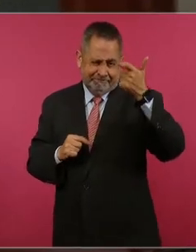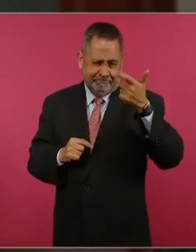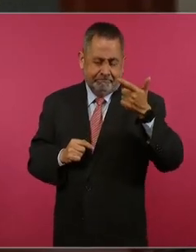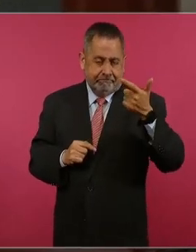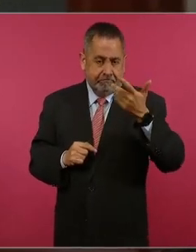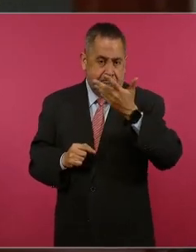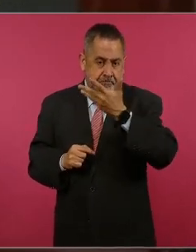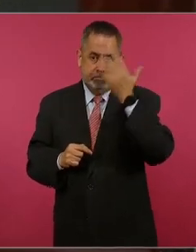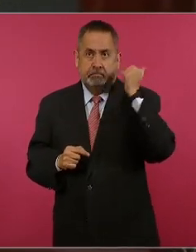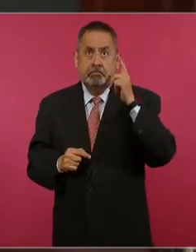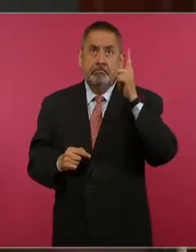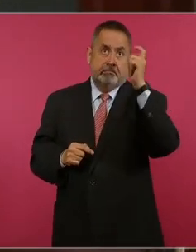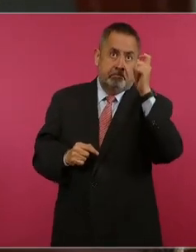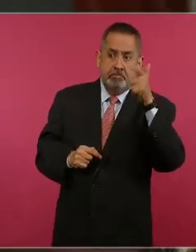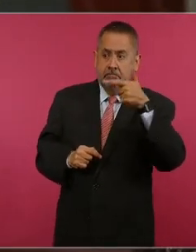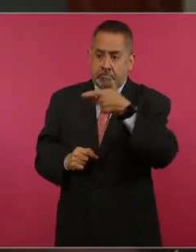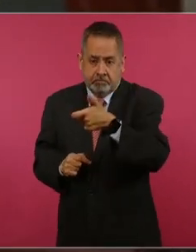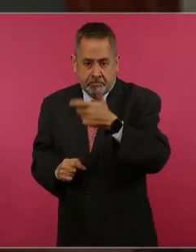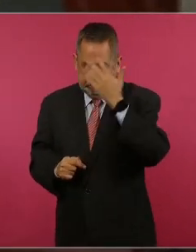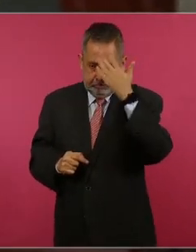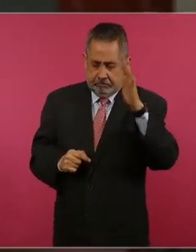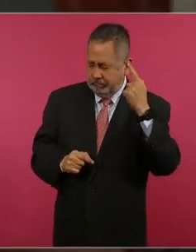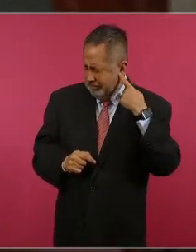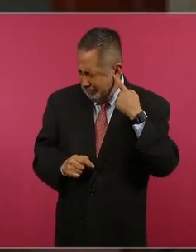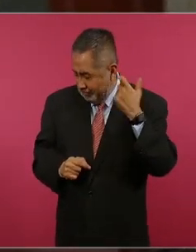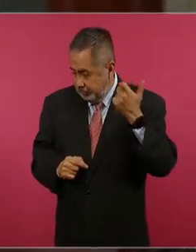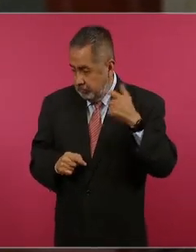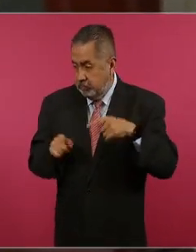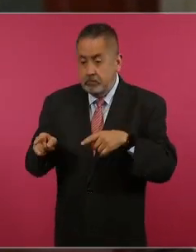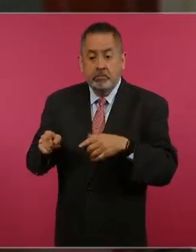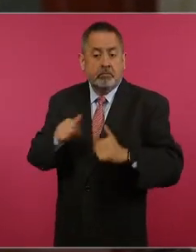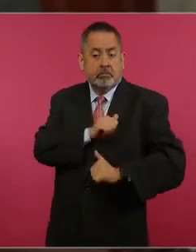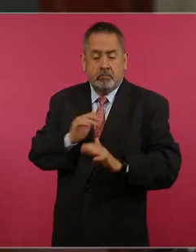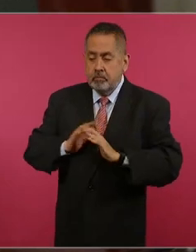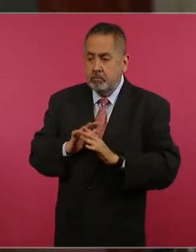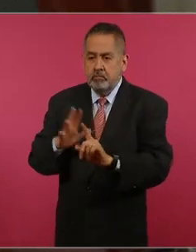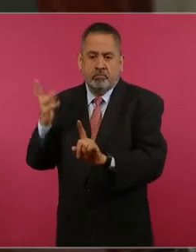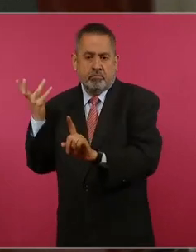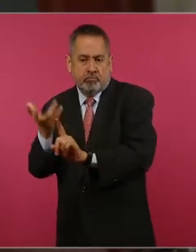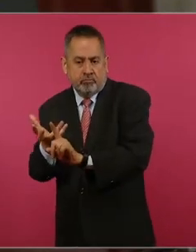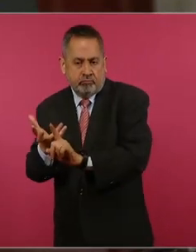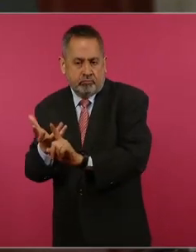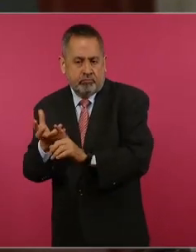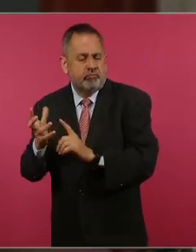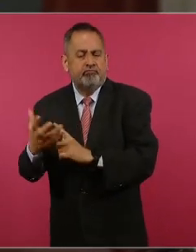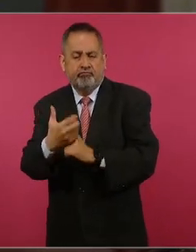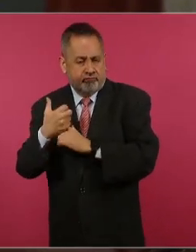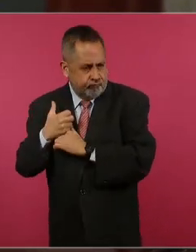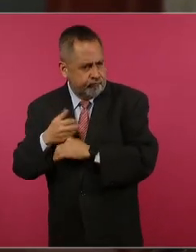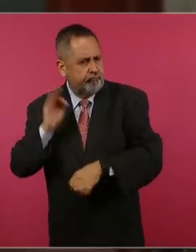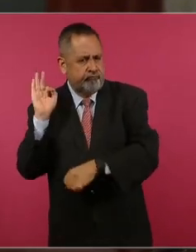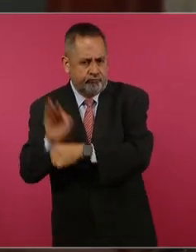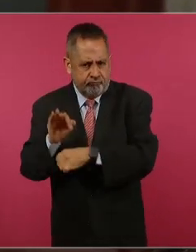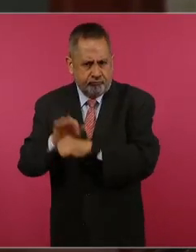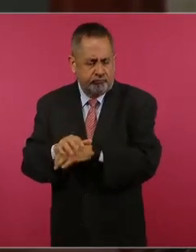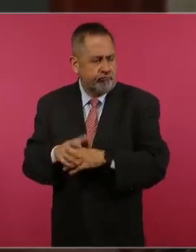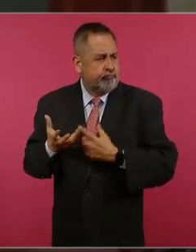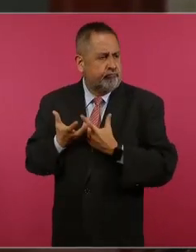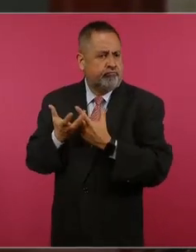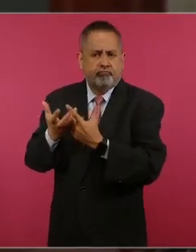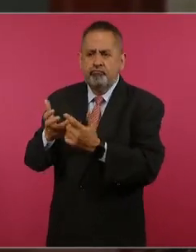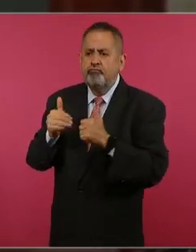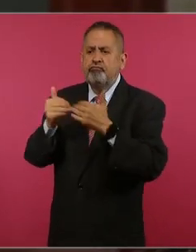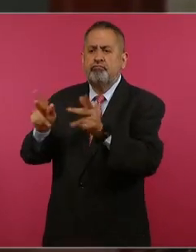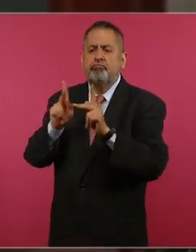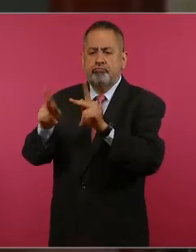No sabemos si hacia el área, hacia dónde, pero el ejército en ese momento llega y le brinda su apoyo, lo escolta hasta el